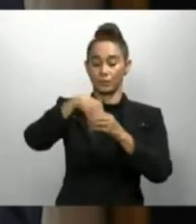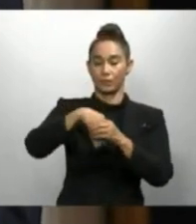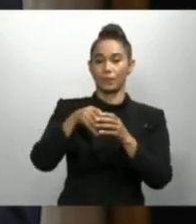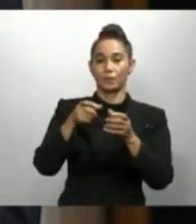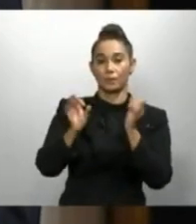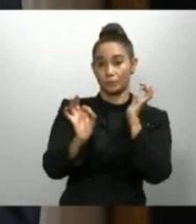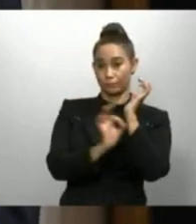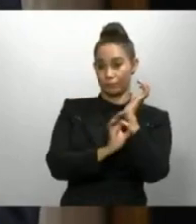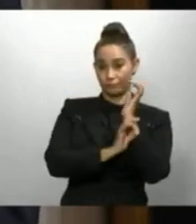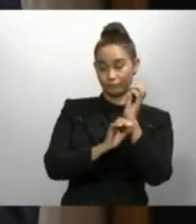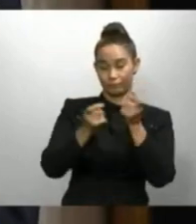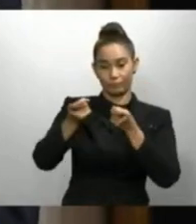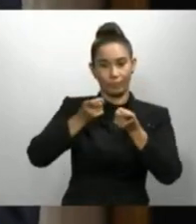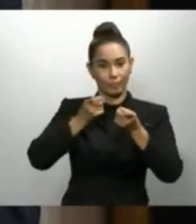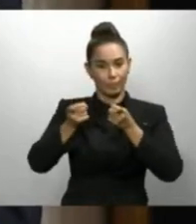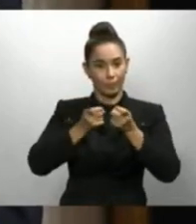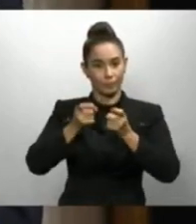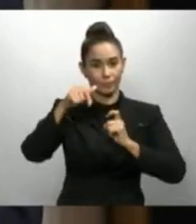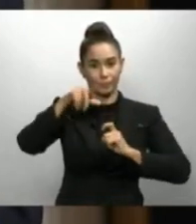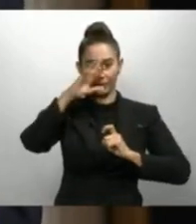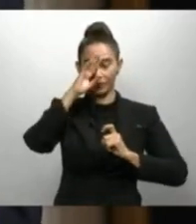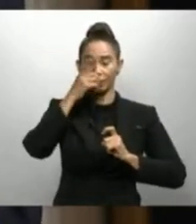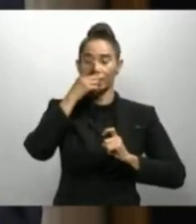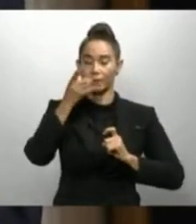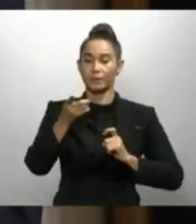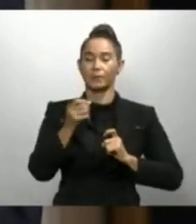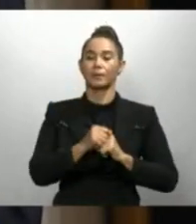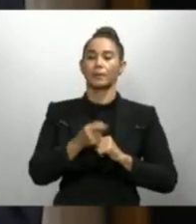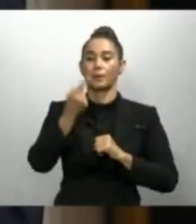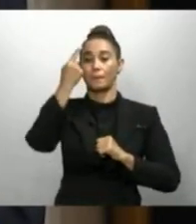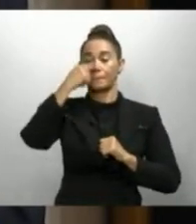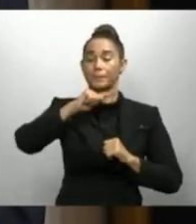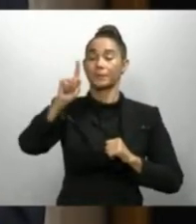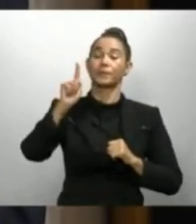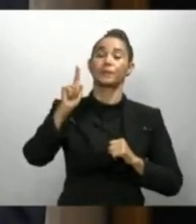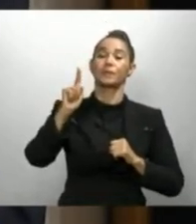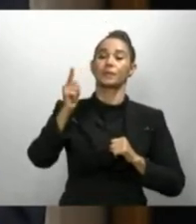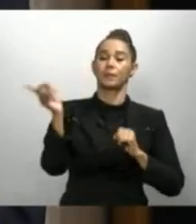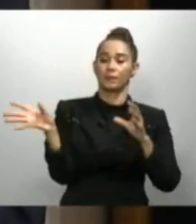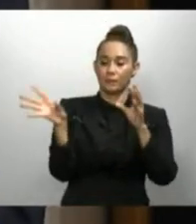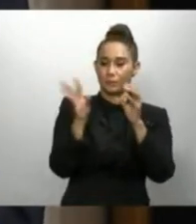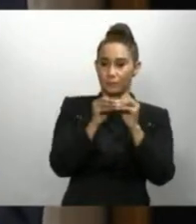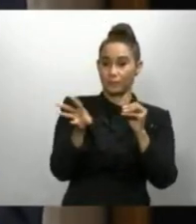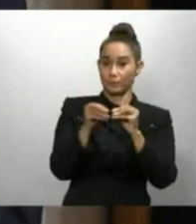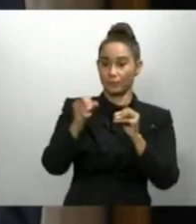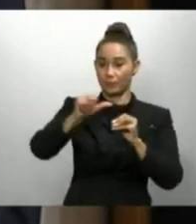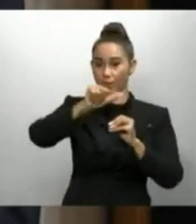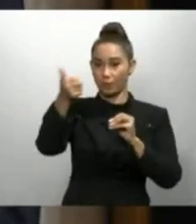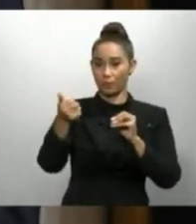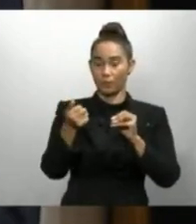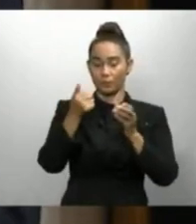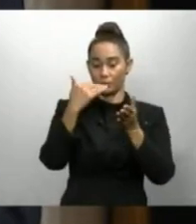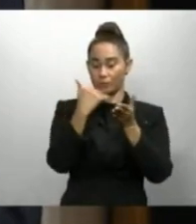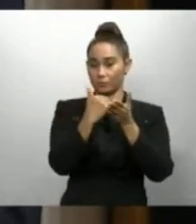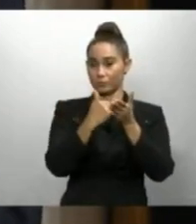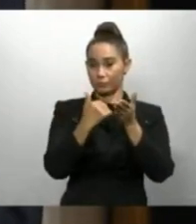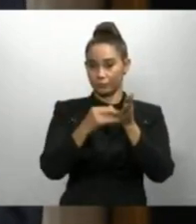sustancias controladas de la República Dominicana con la finalidad de agregar disposiciones